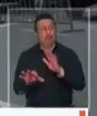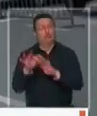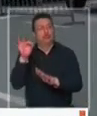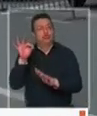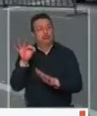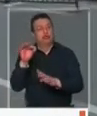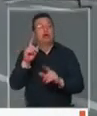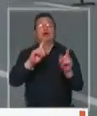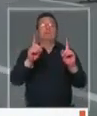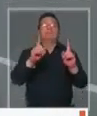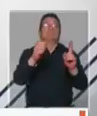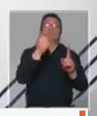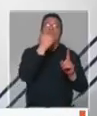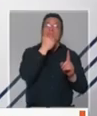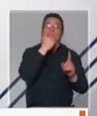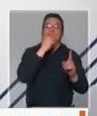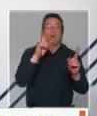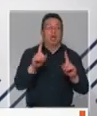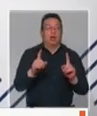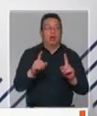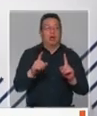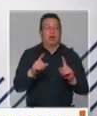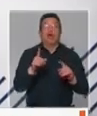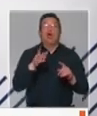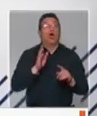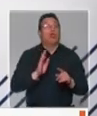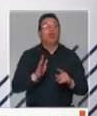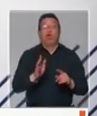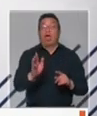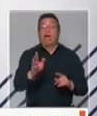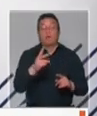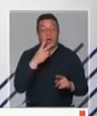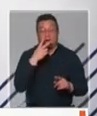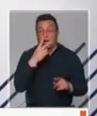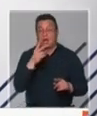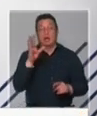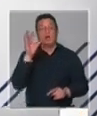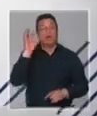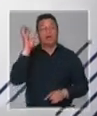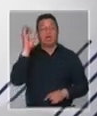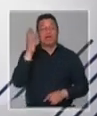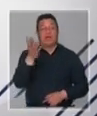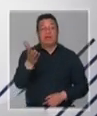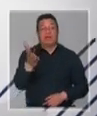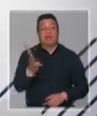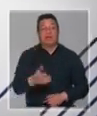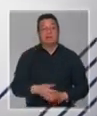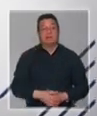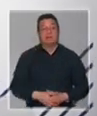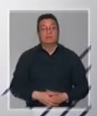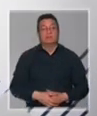luego rectificó. Del animal, todavía ni novedades ni certezas.